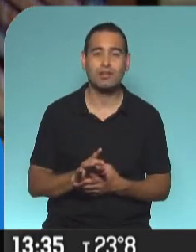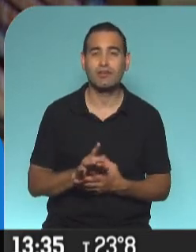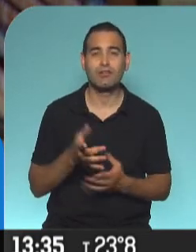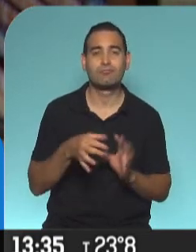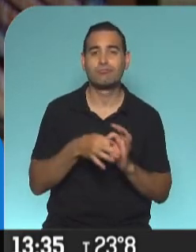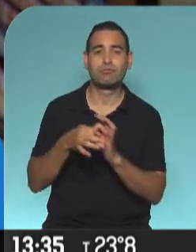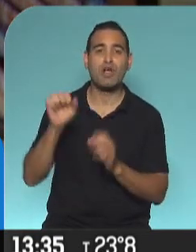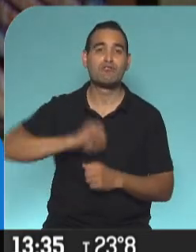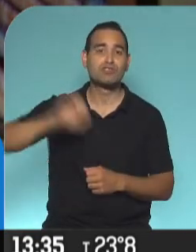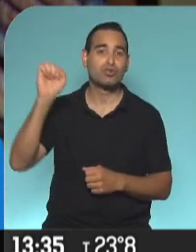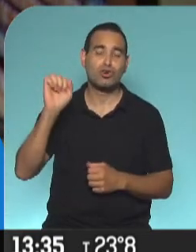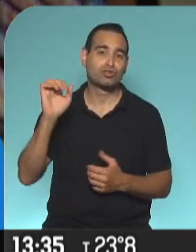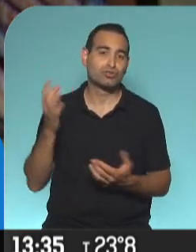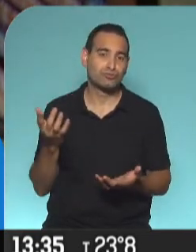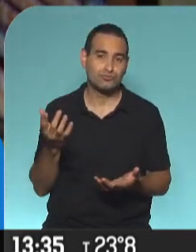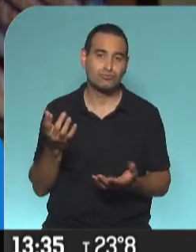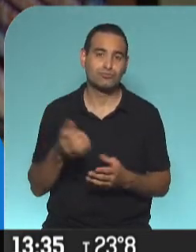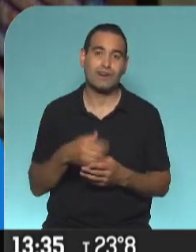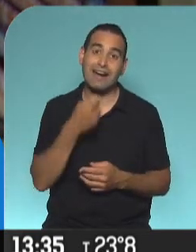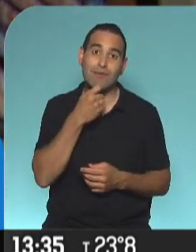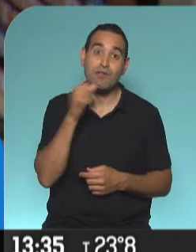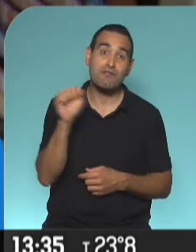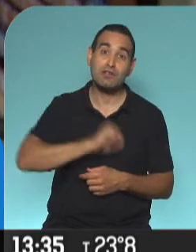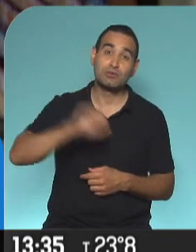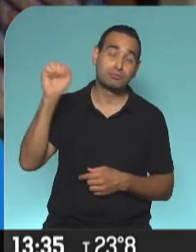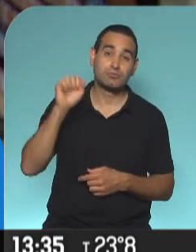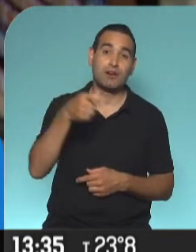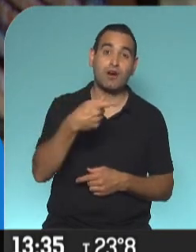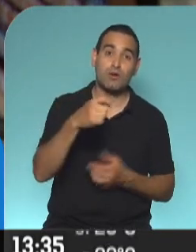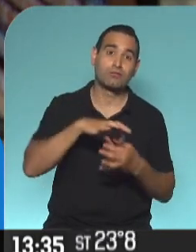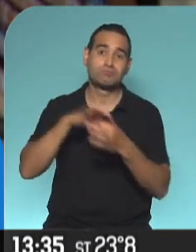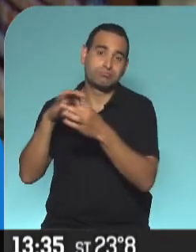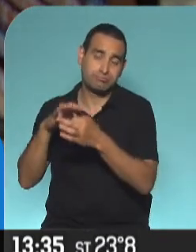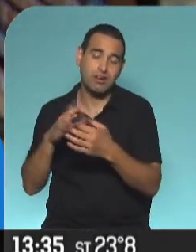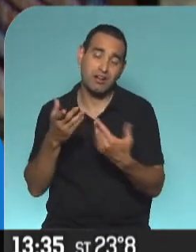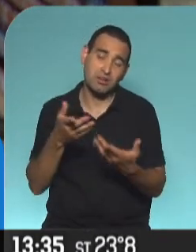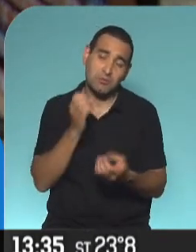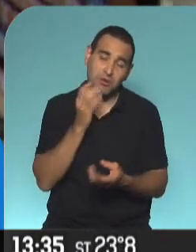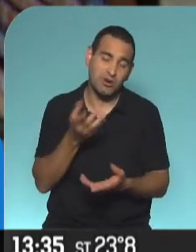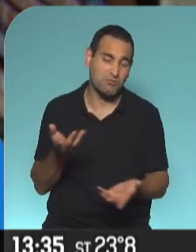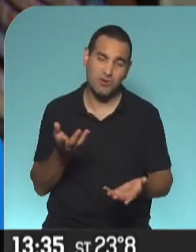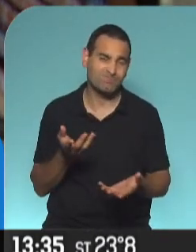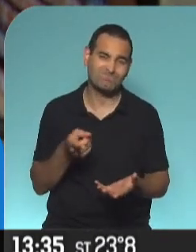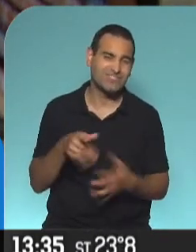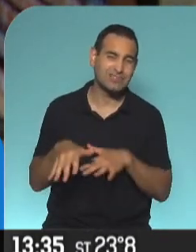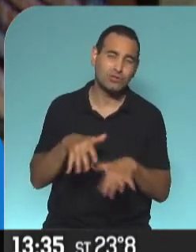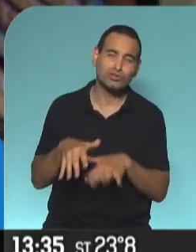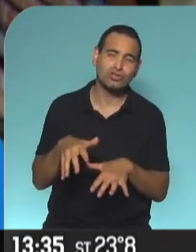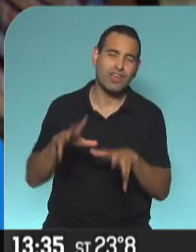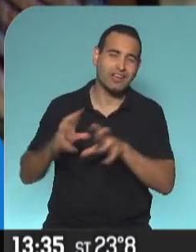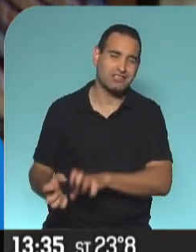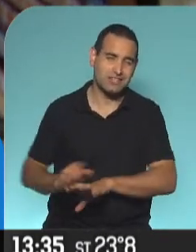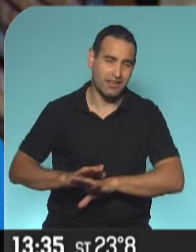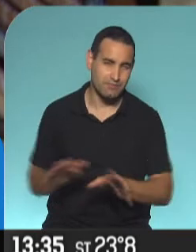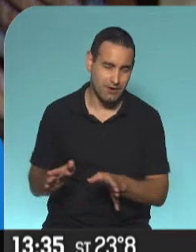tenés épocas de crisis, tenés una inflación que te arrastra todo y lo demás se queda aplanado. Pero para esas situaciones de crisis es